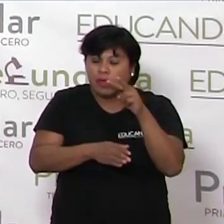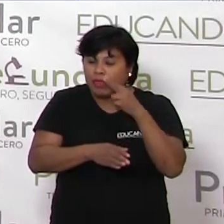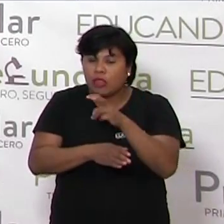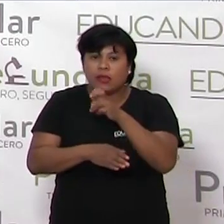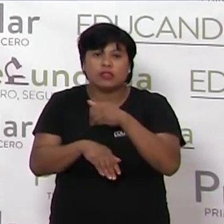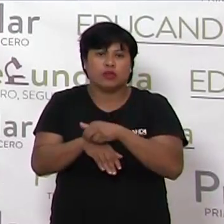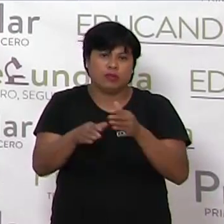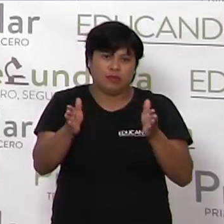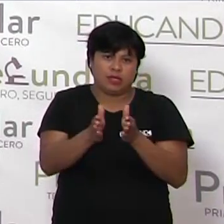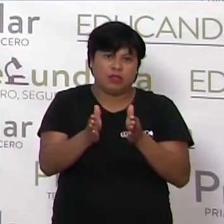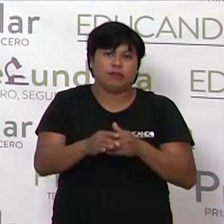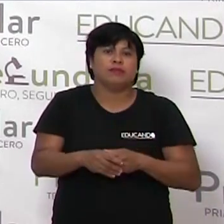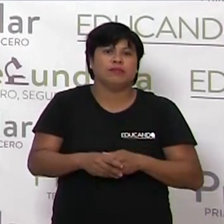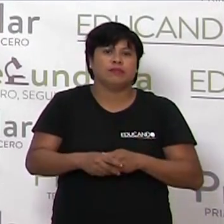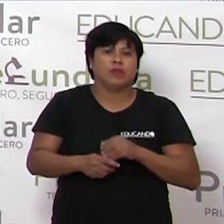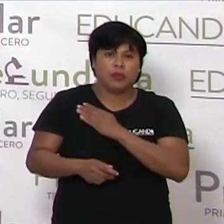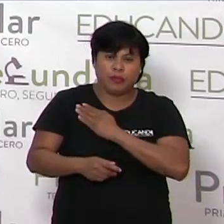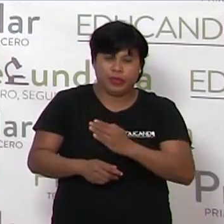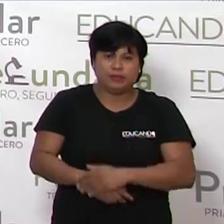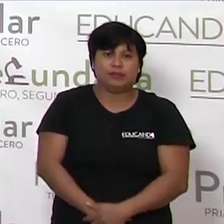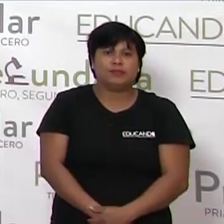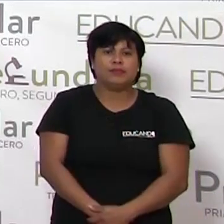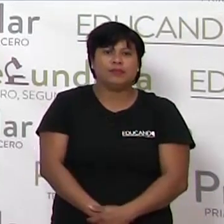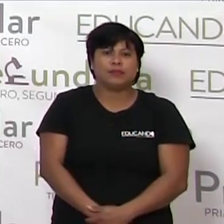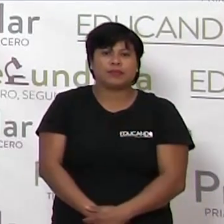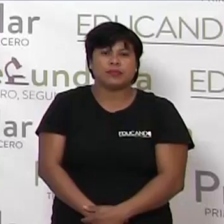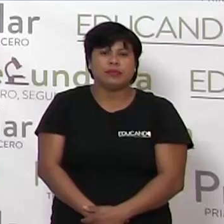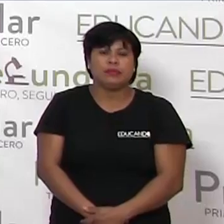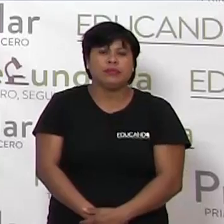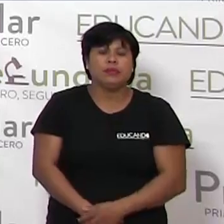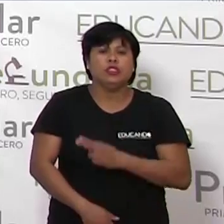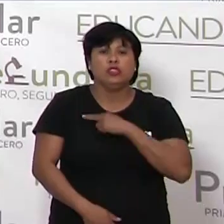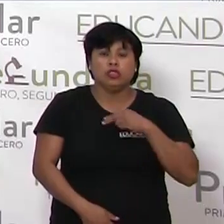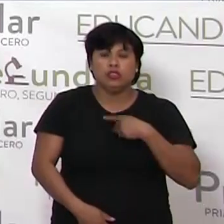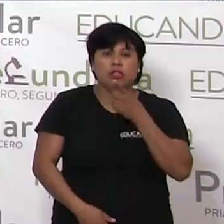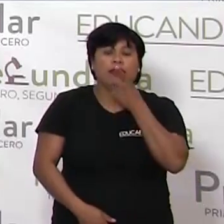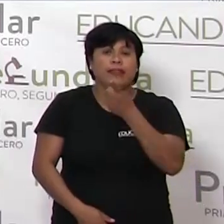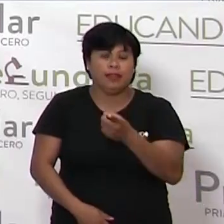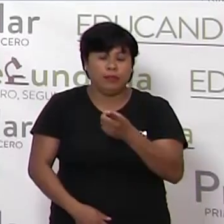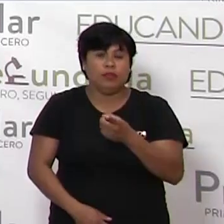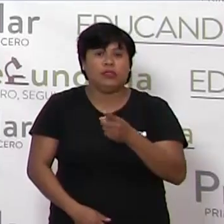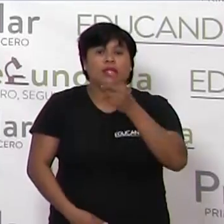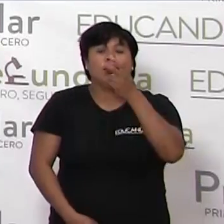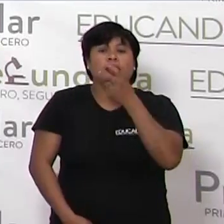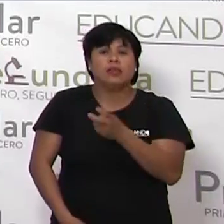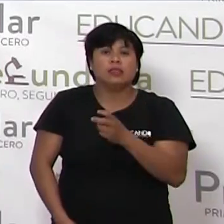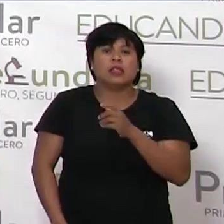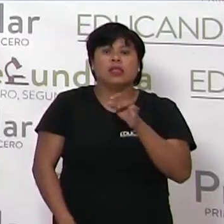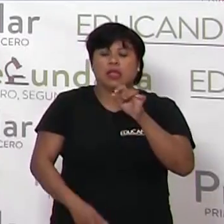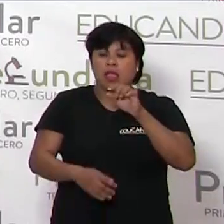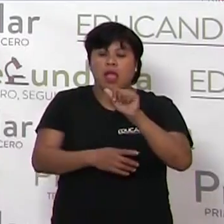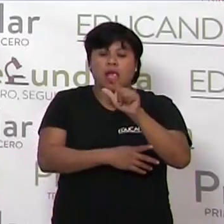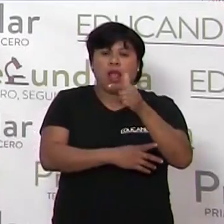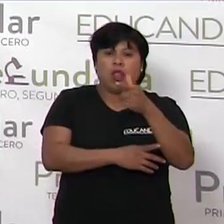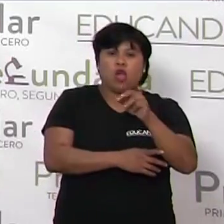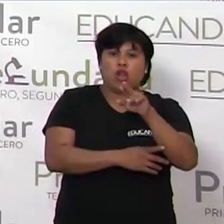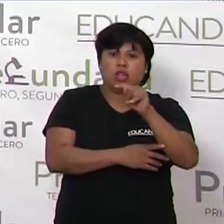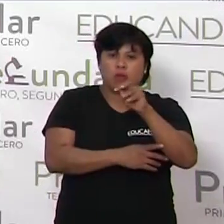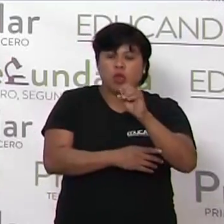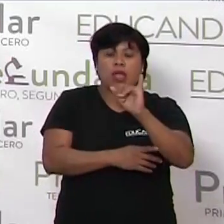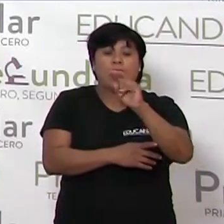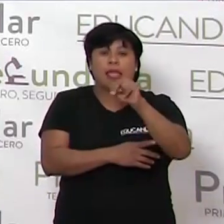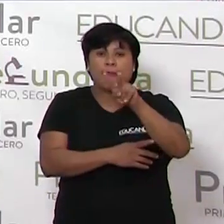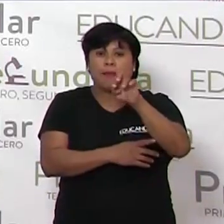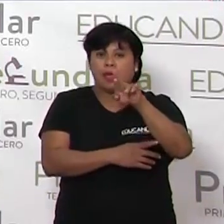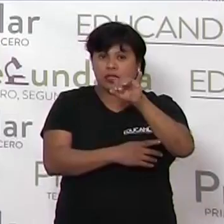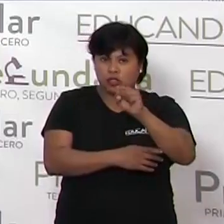estoy reconociendo esos números pequeños. Bueno, niños, dijimos que es un algoritmo inverso. Si